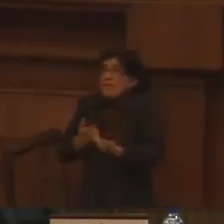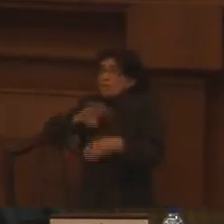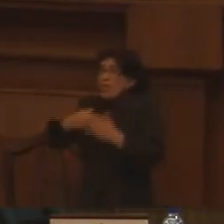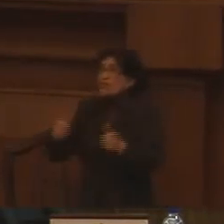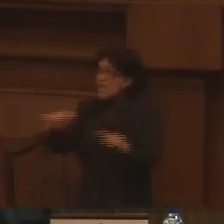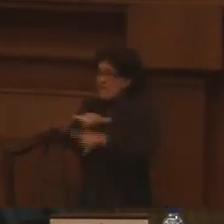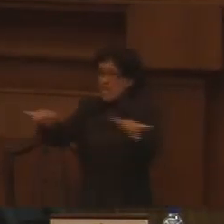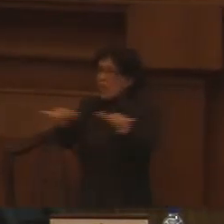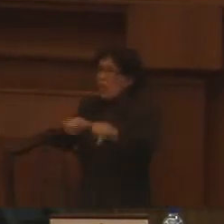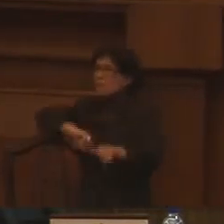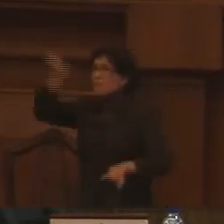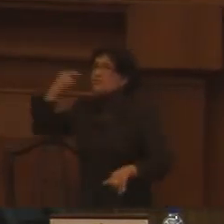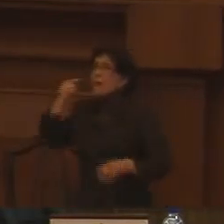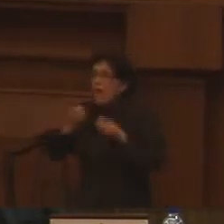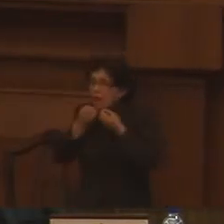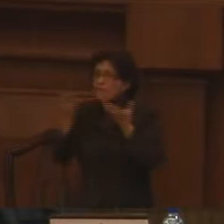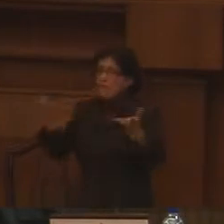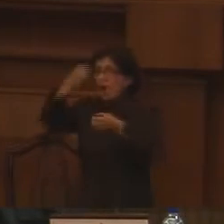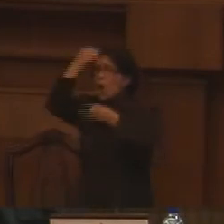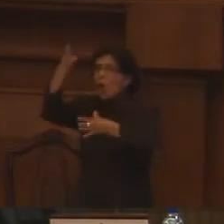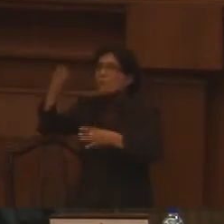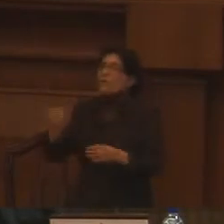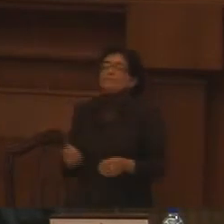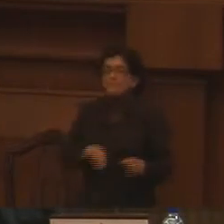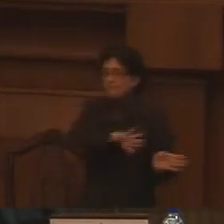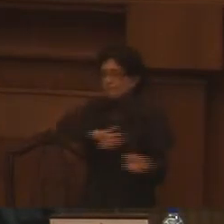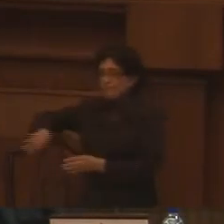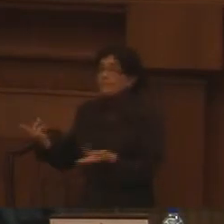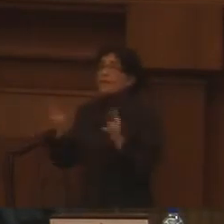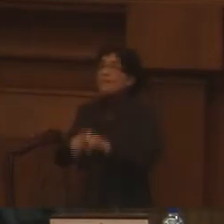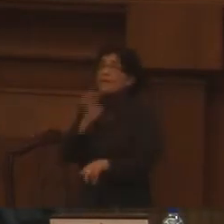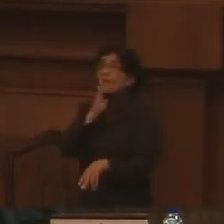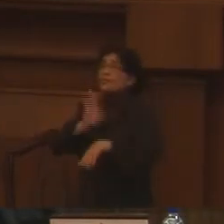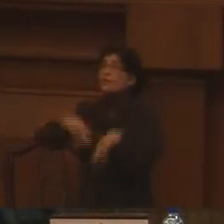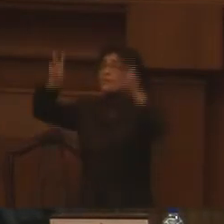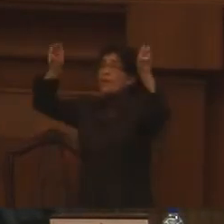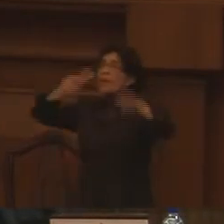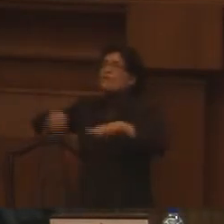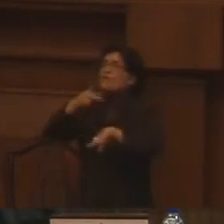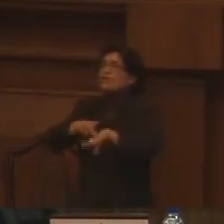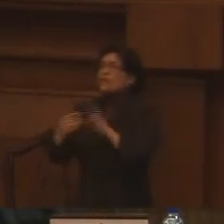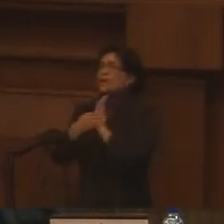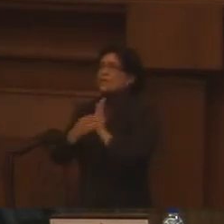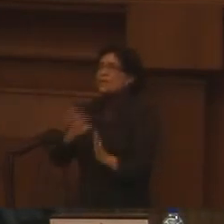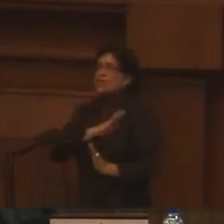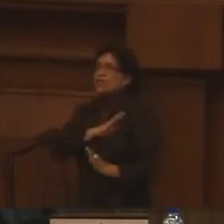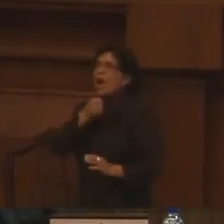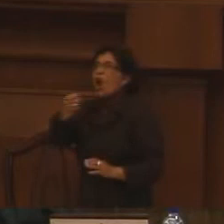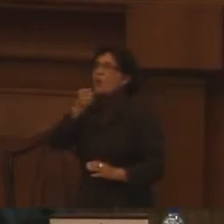que garanticen que el Estado y quienes son los dueños de los medios de comunicación cumplan a cabalidad